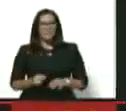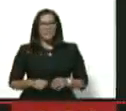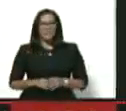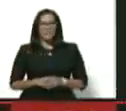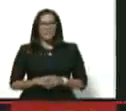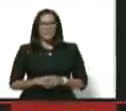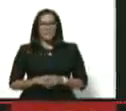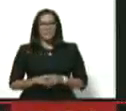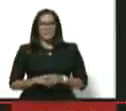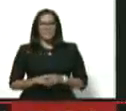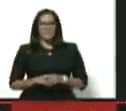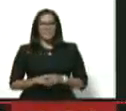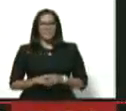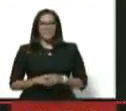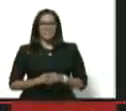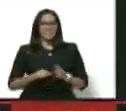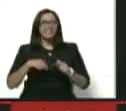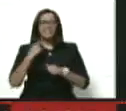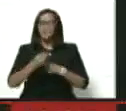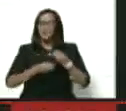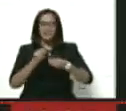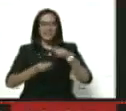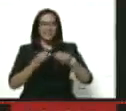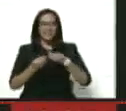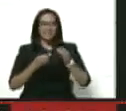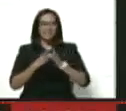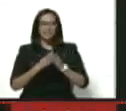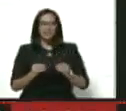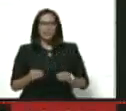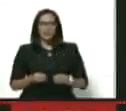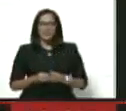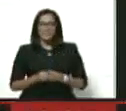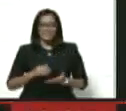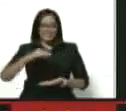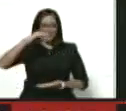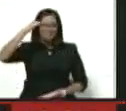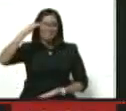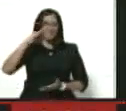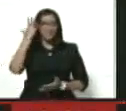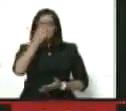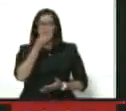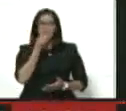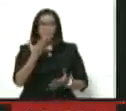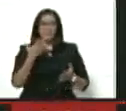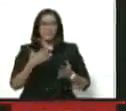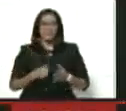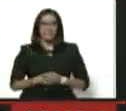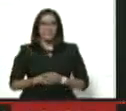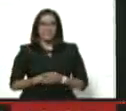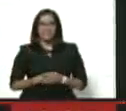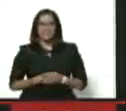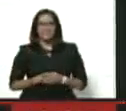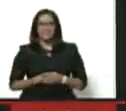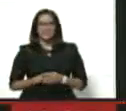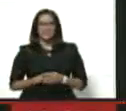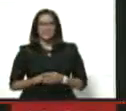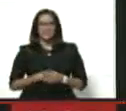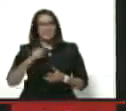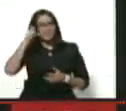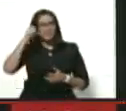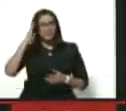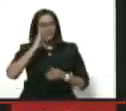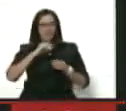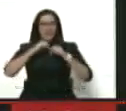Y después que ya empiezan a comer de todo, bueno, crecen y se ponen inteligentes, empiezan a hablar. Bueno, que Dios la